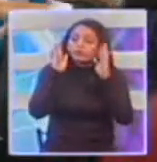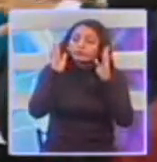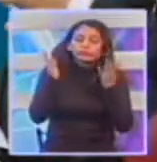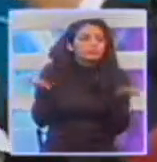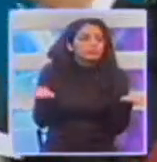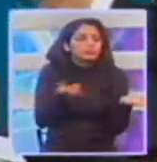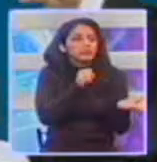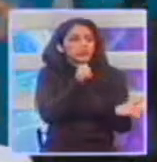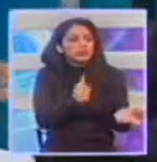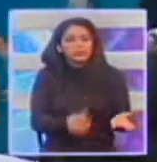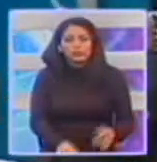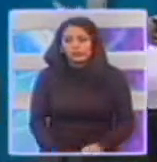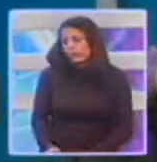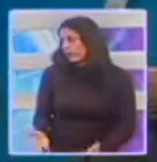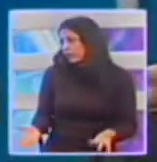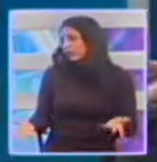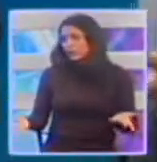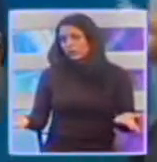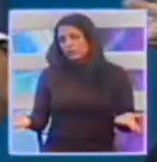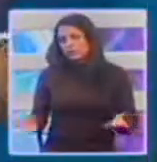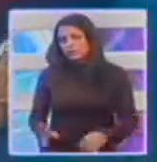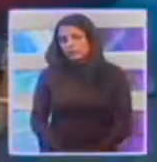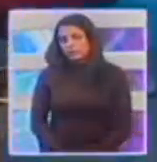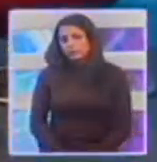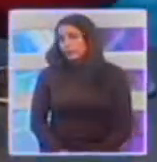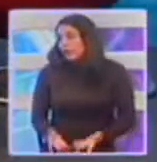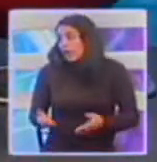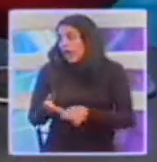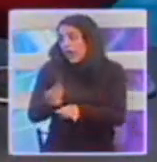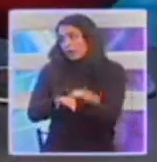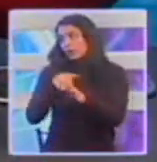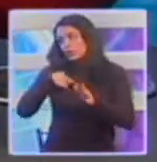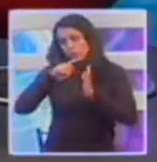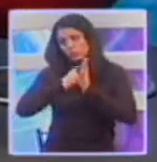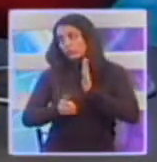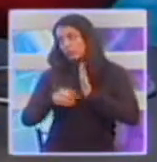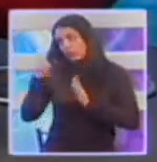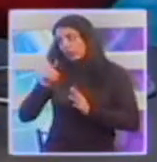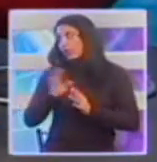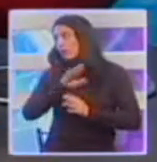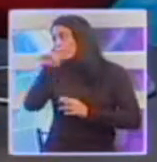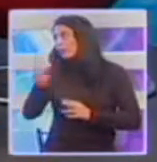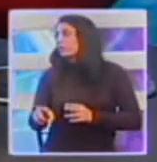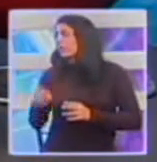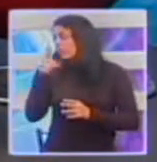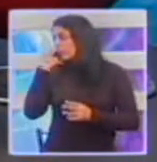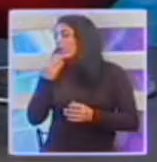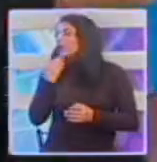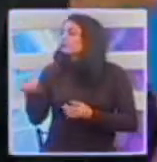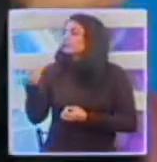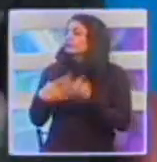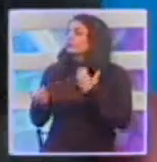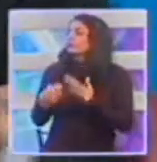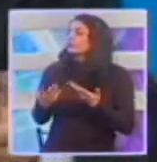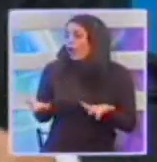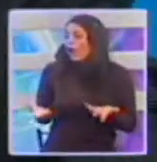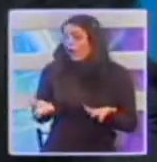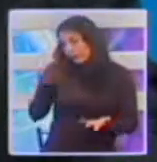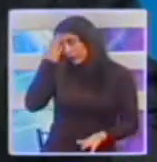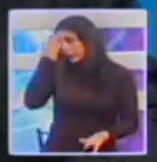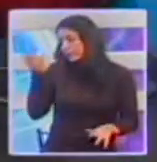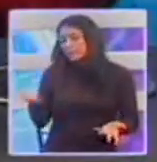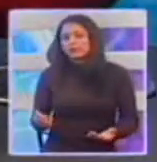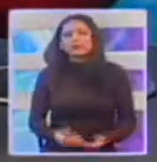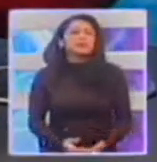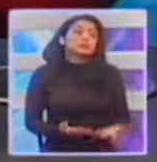respuesta era porque si uno presenta la prueba de cargo lo lógico era escuchar las pruebas de descargo para un poco intervenir o conocer un poco más de lo que se